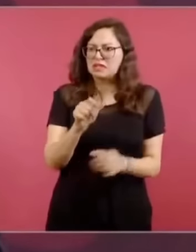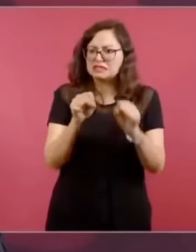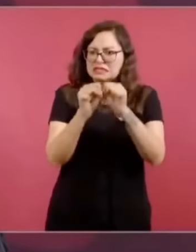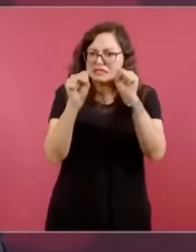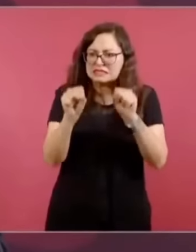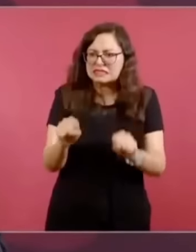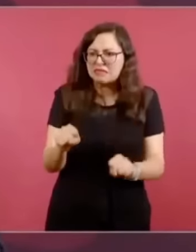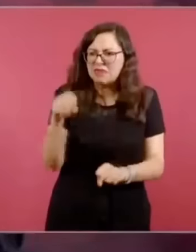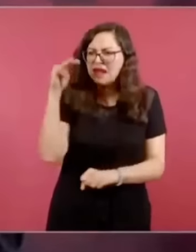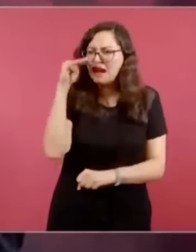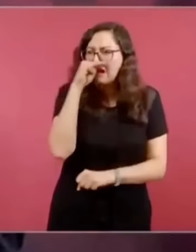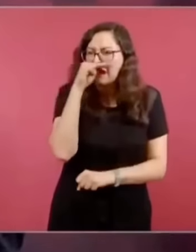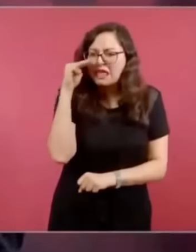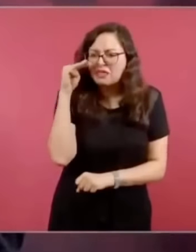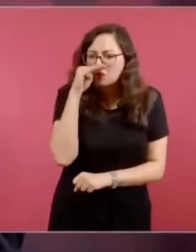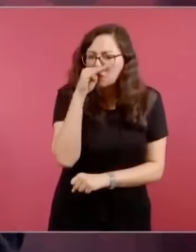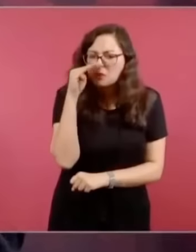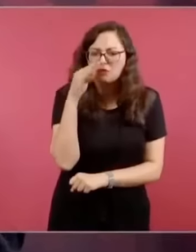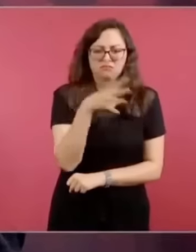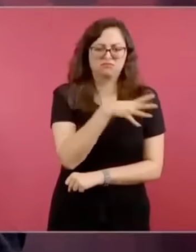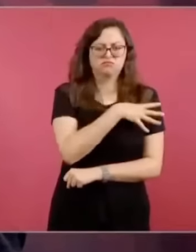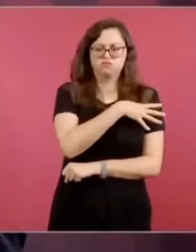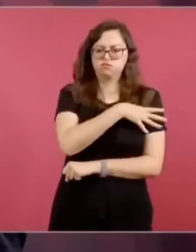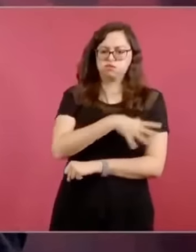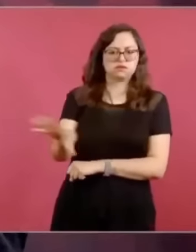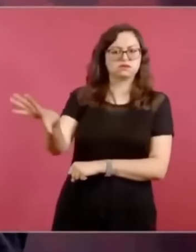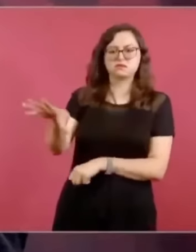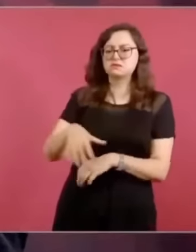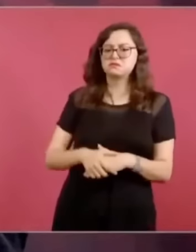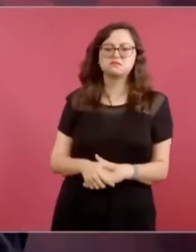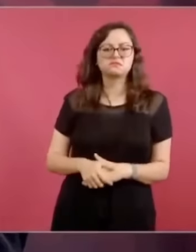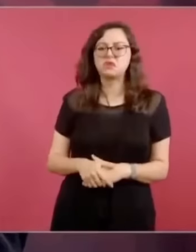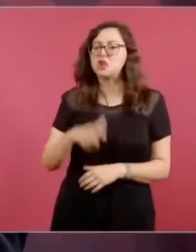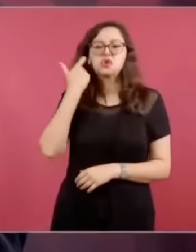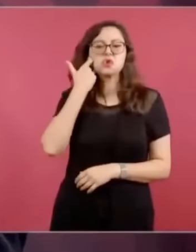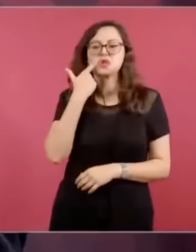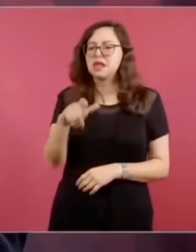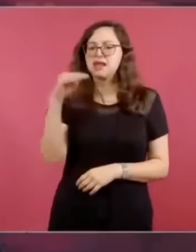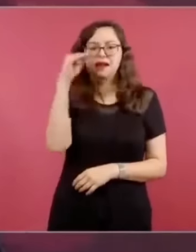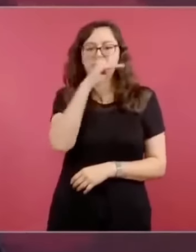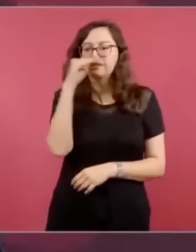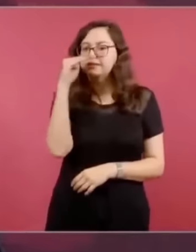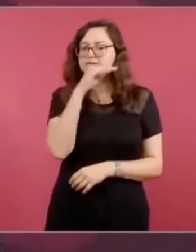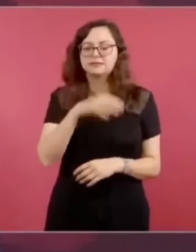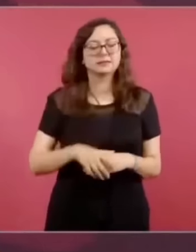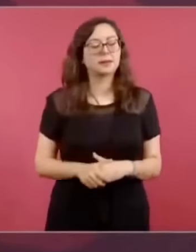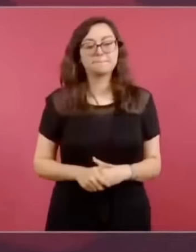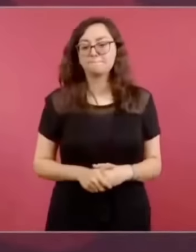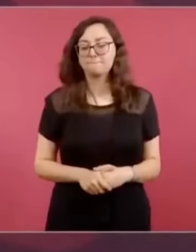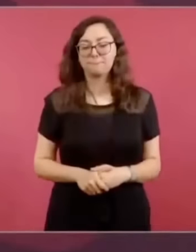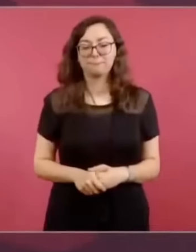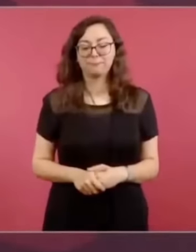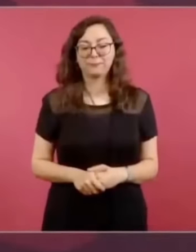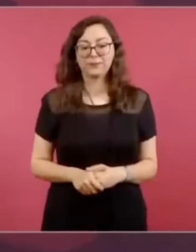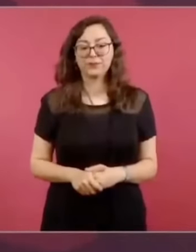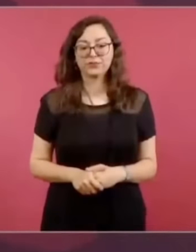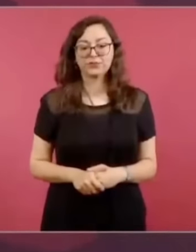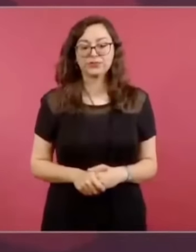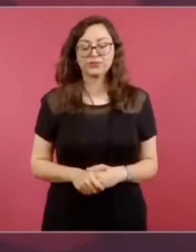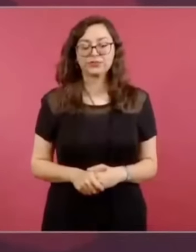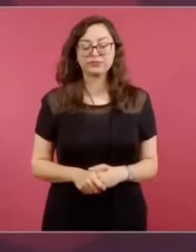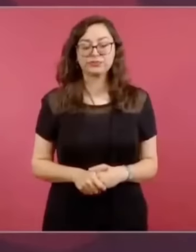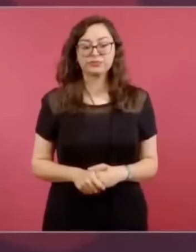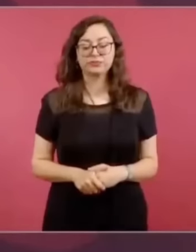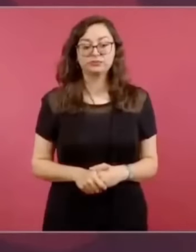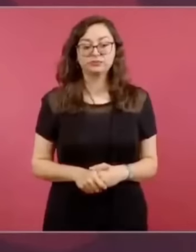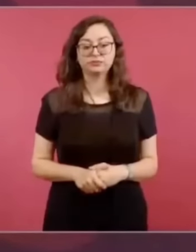porque